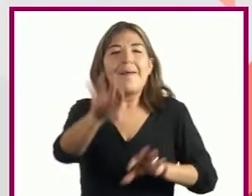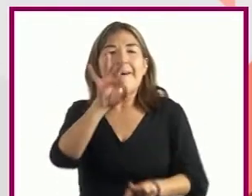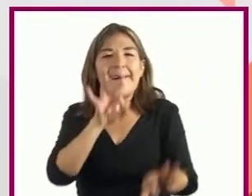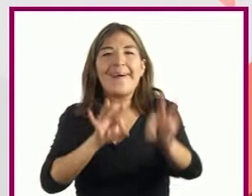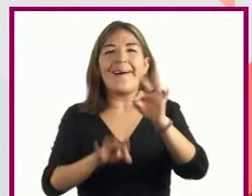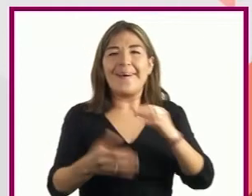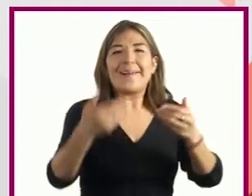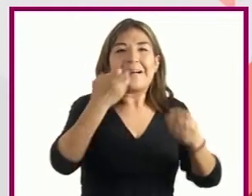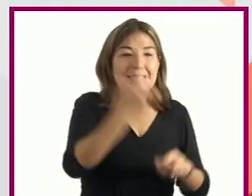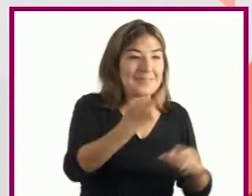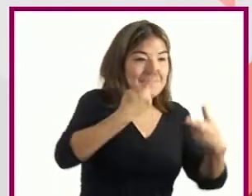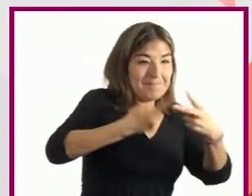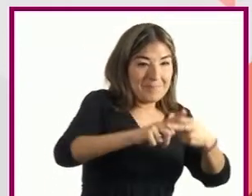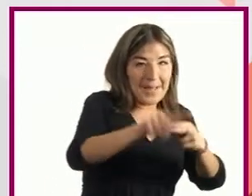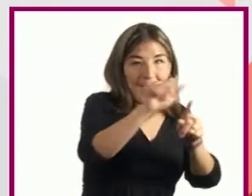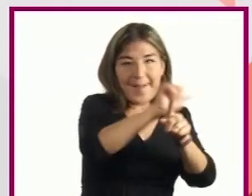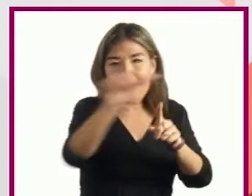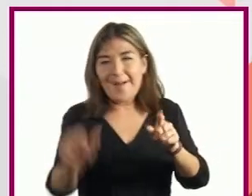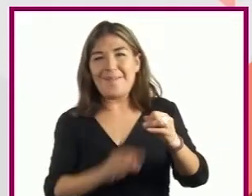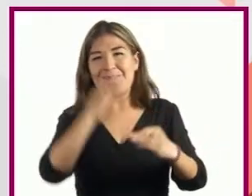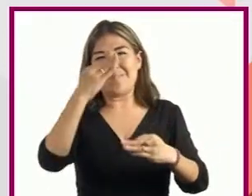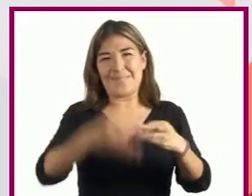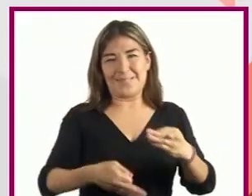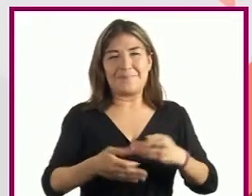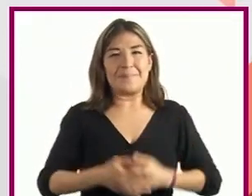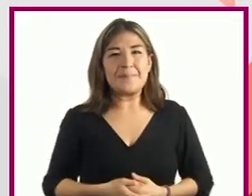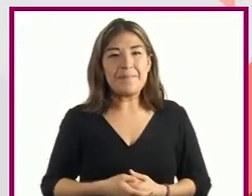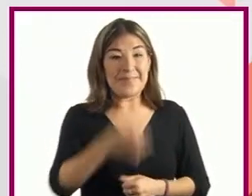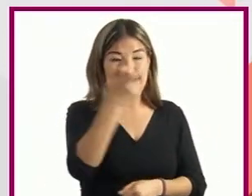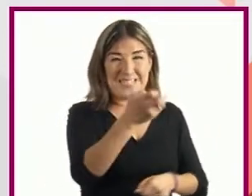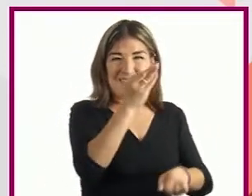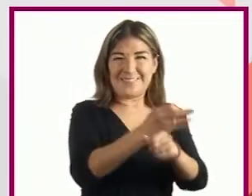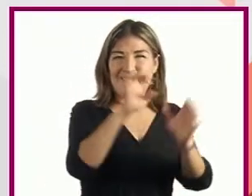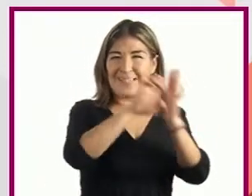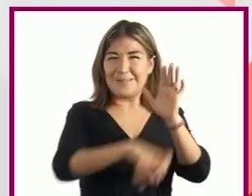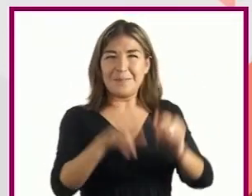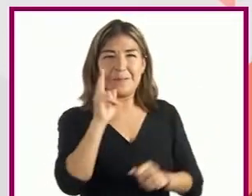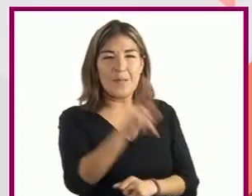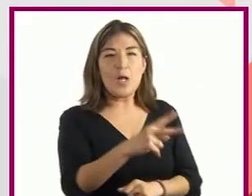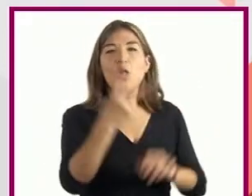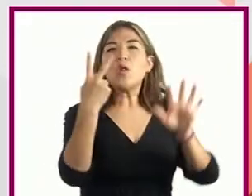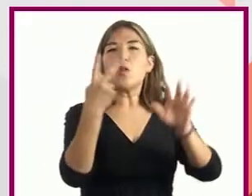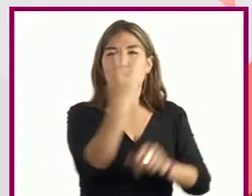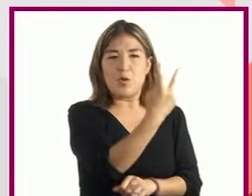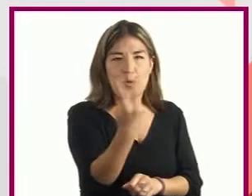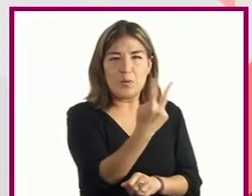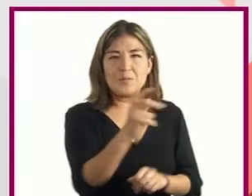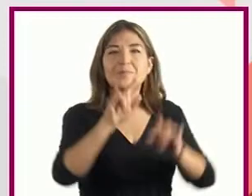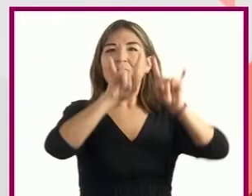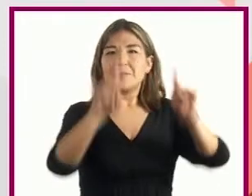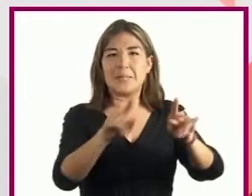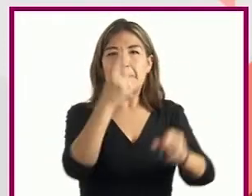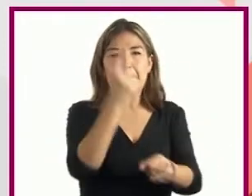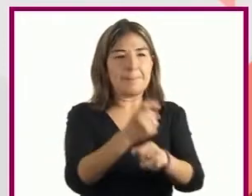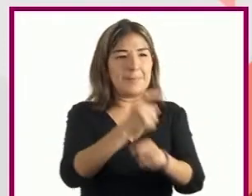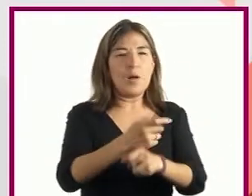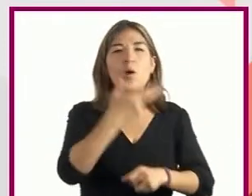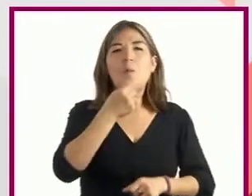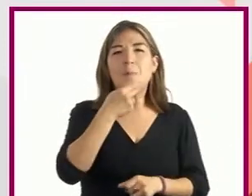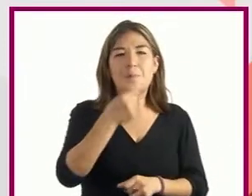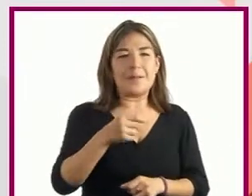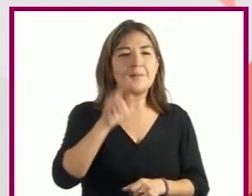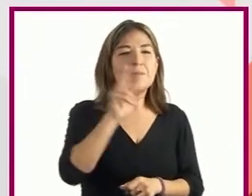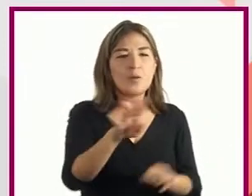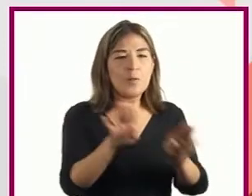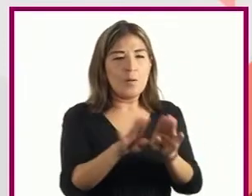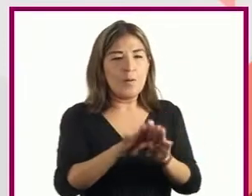del principio a fin. En estos 2 ejemplos podemos ver 2 viñetas. En la primera, Robinson Crusoe